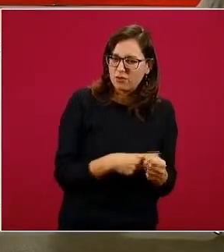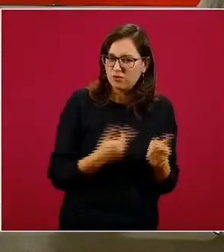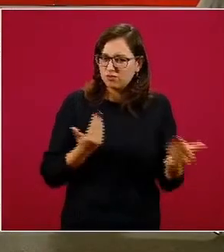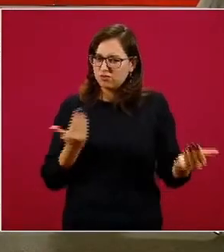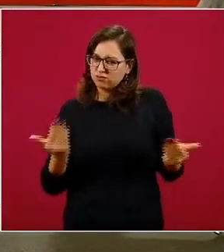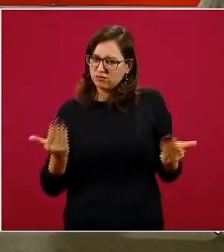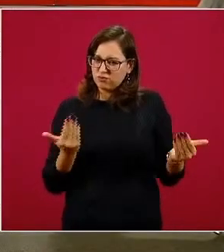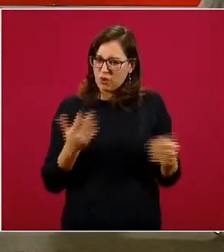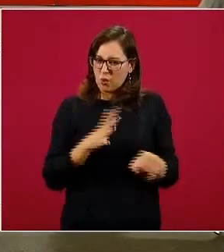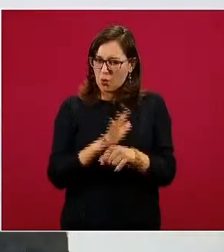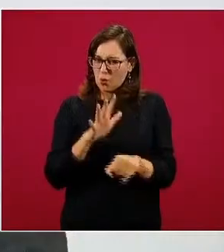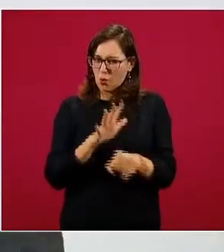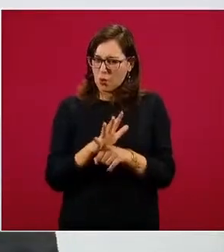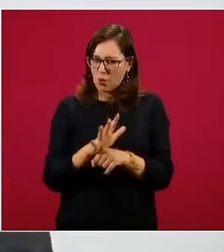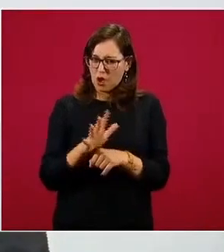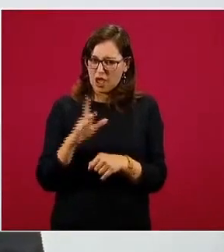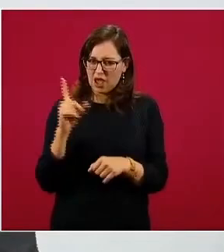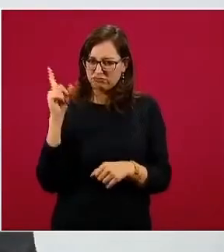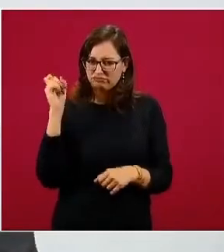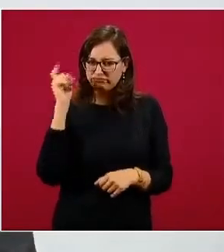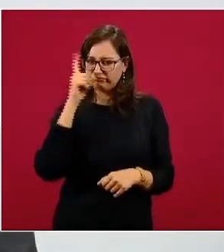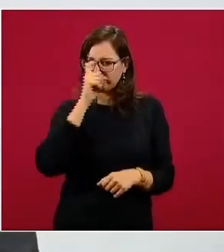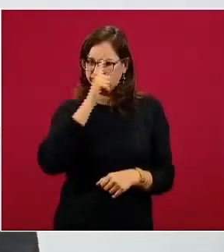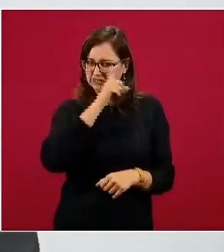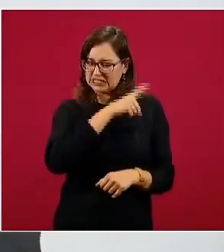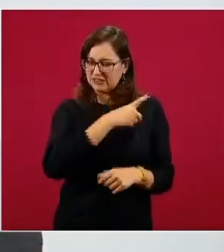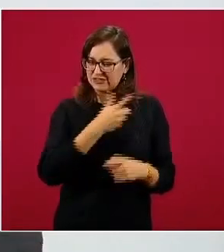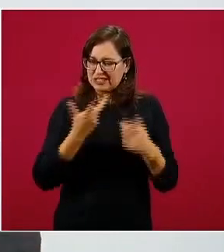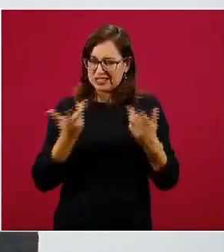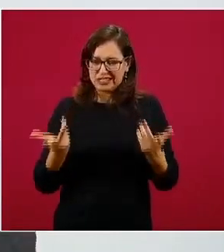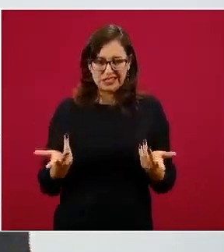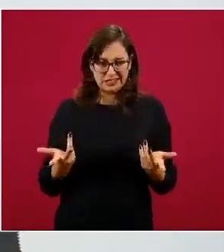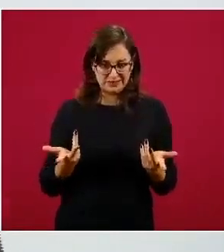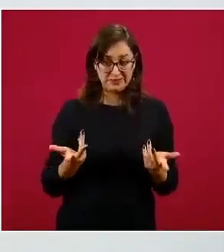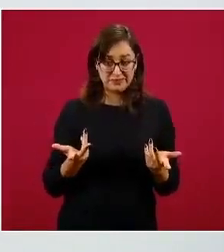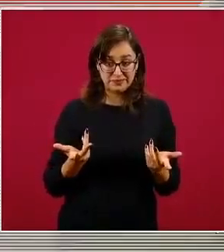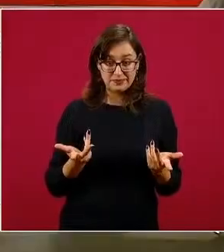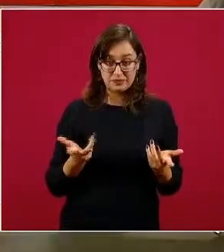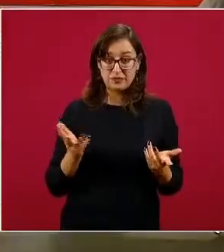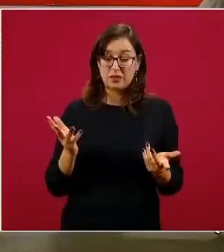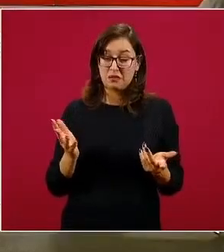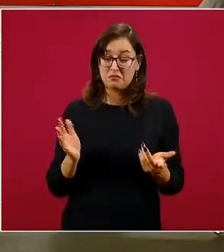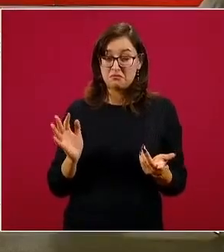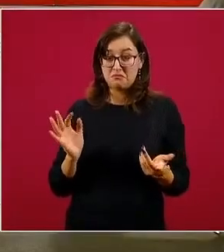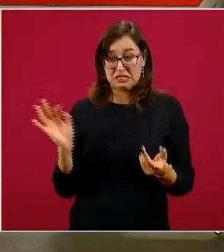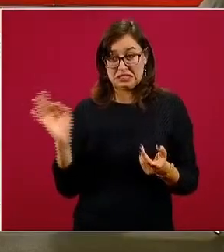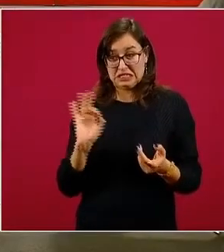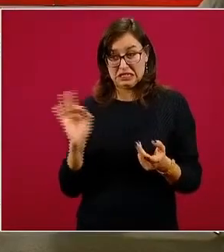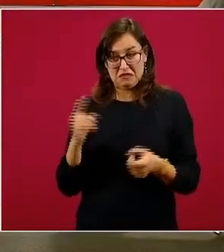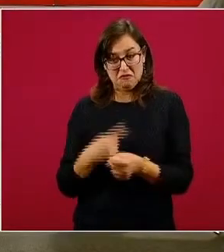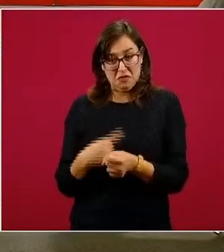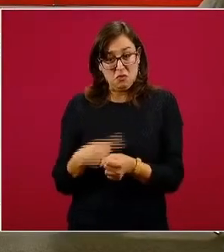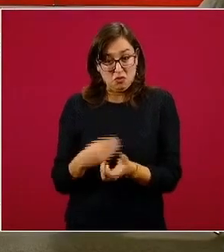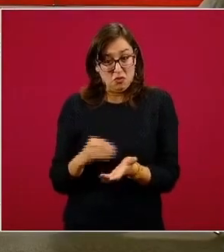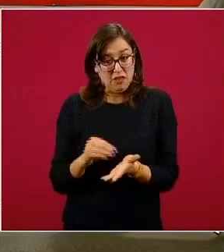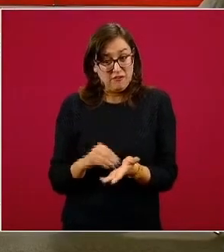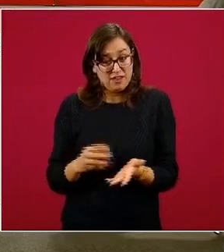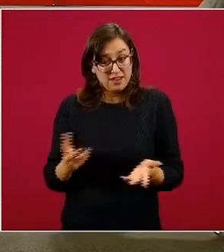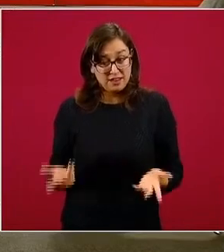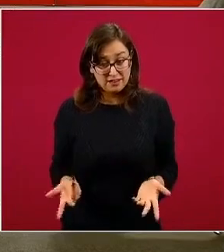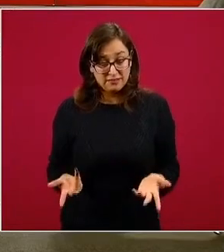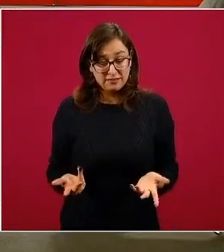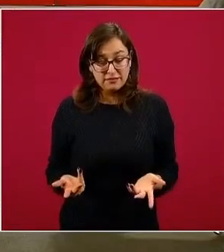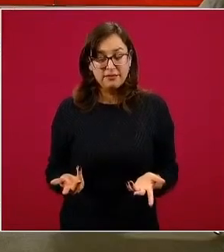vacuna, como una reacción secundaria relativamente frecuente, o bien es por la infección que estaba en curso todavía, incluido